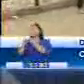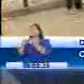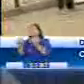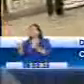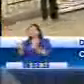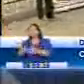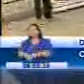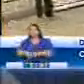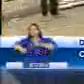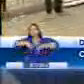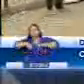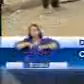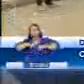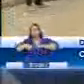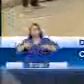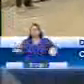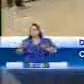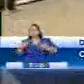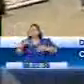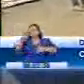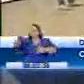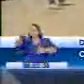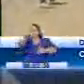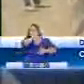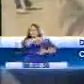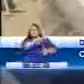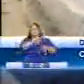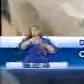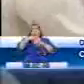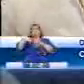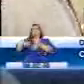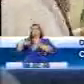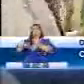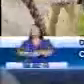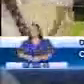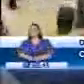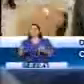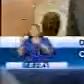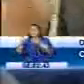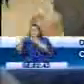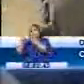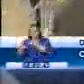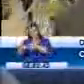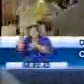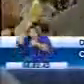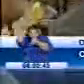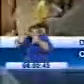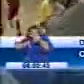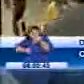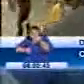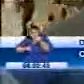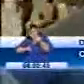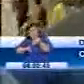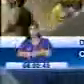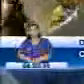eh se va a desplegar en varios puntos de la ciudad y también eh le quería preguntar eso será la última que se ve en Guayaquil de